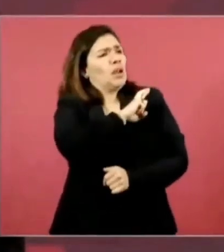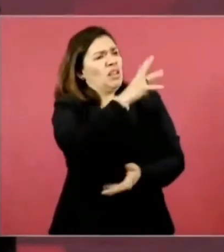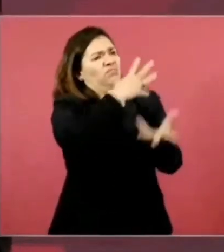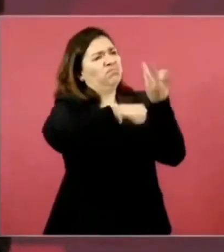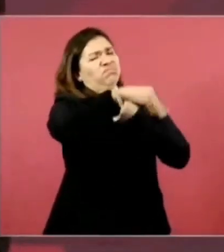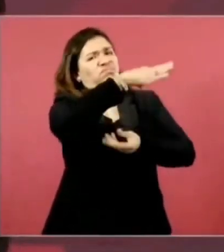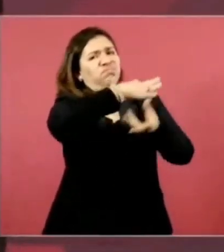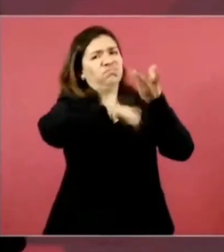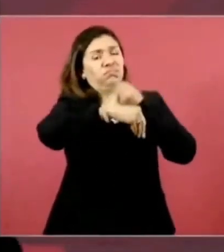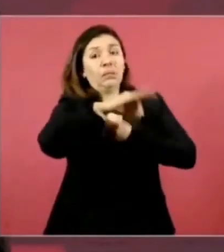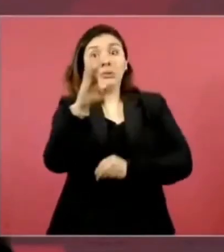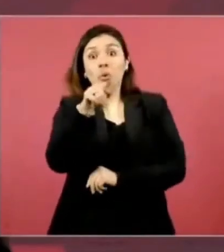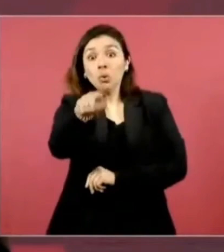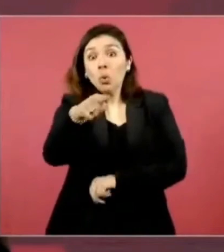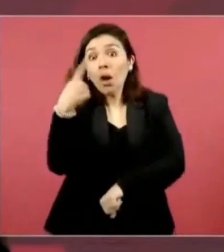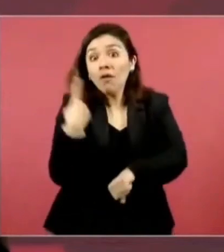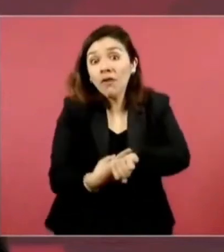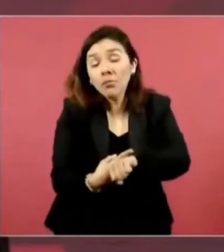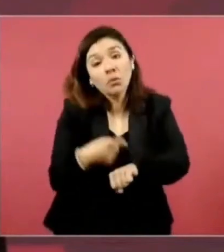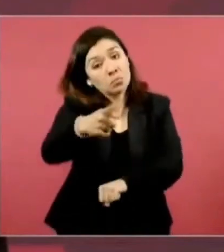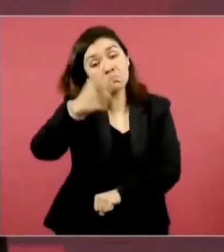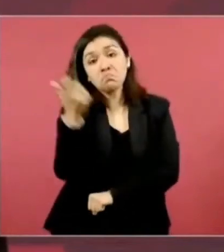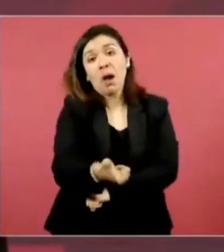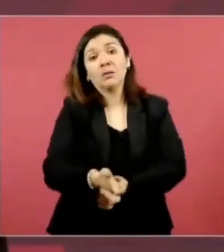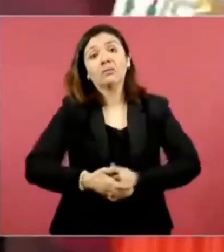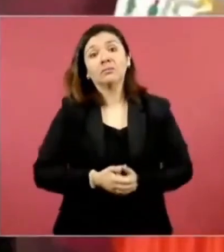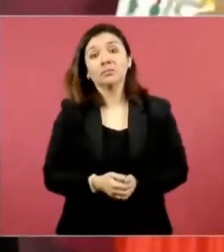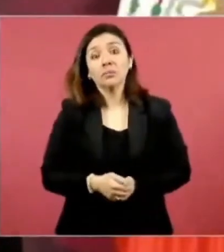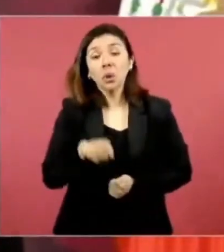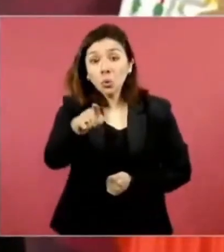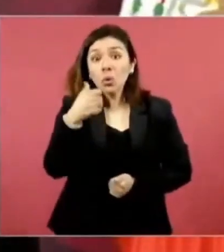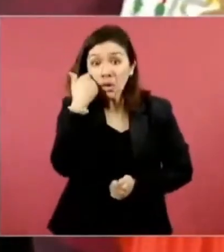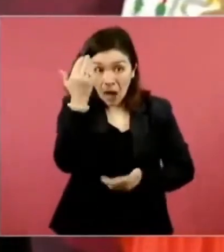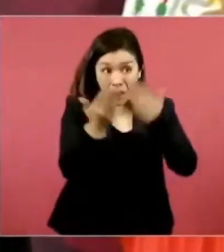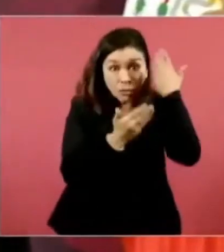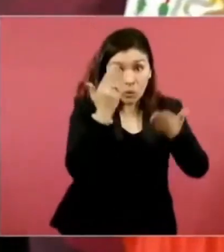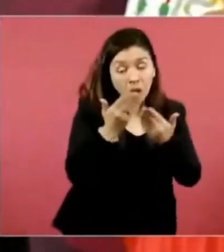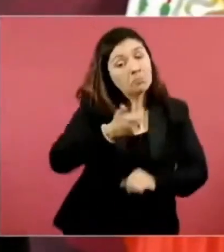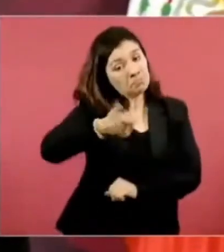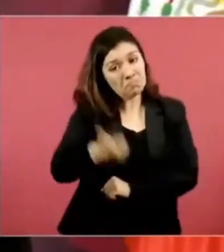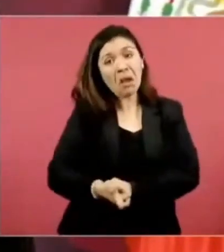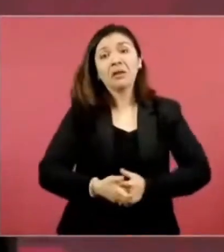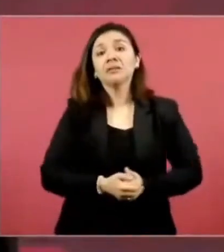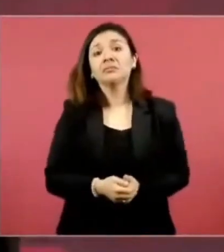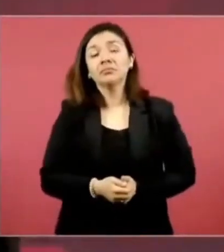Si te enfermas, pagas. Si quieres estudiar, pagas.